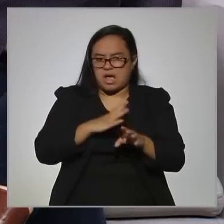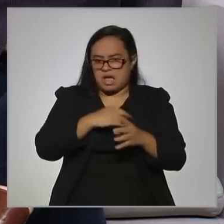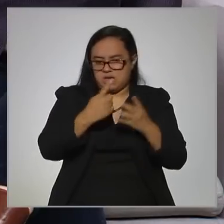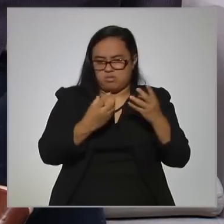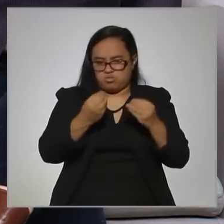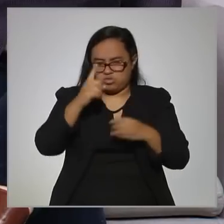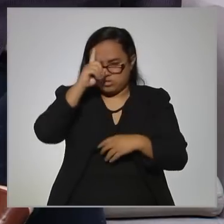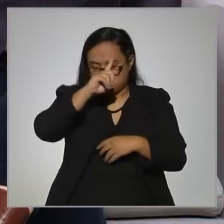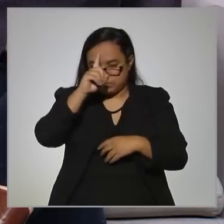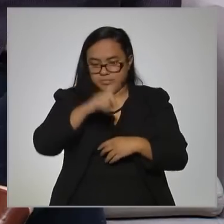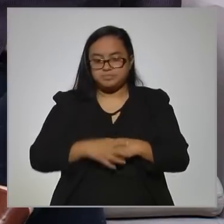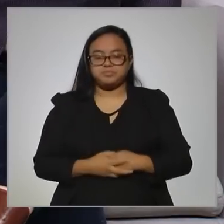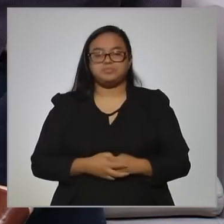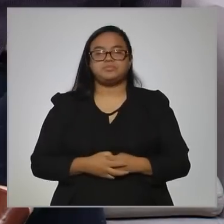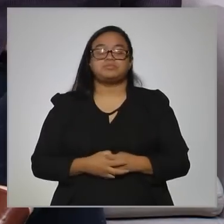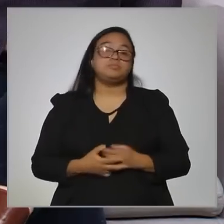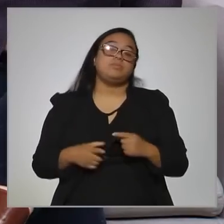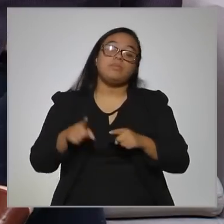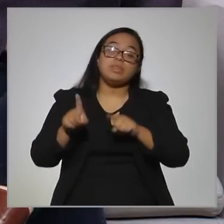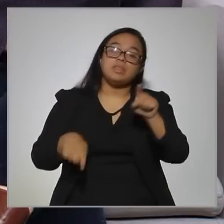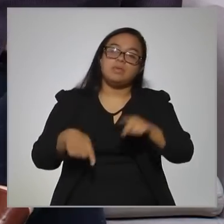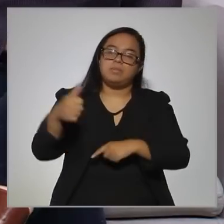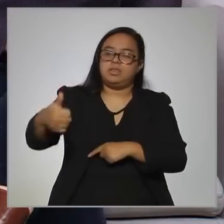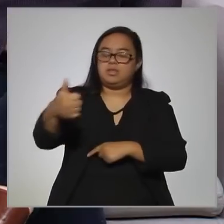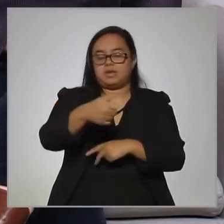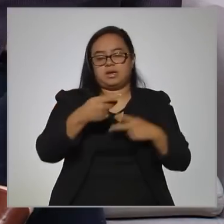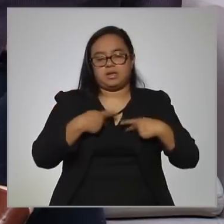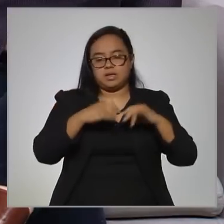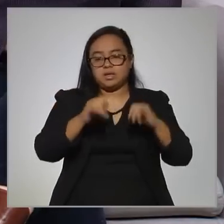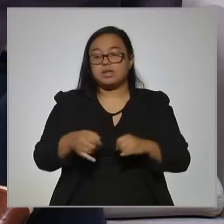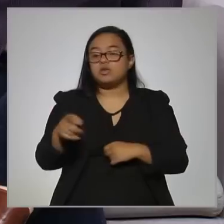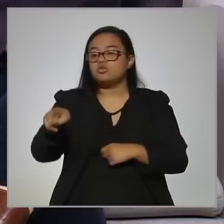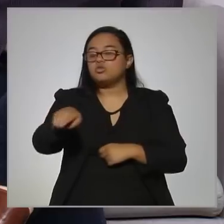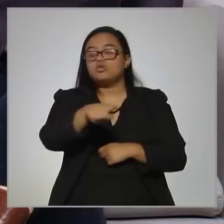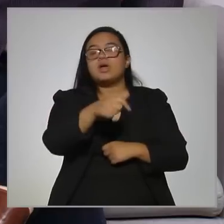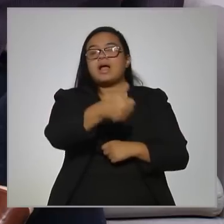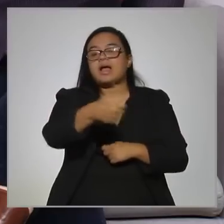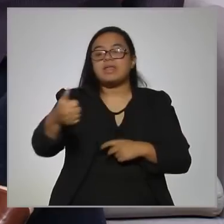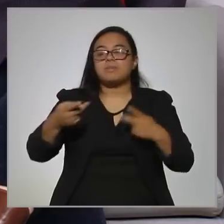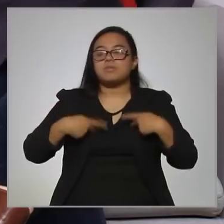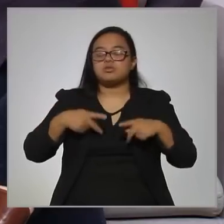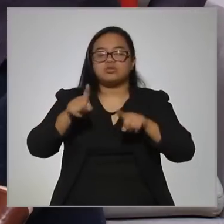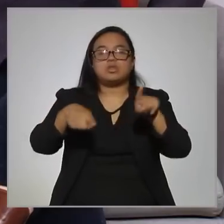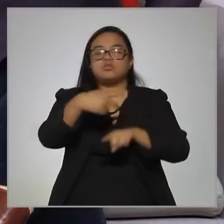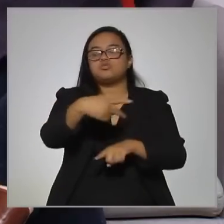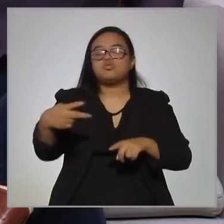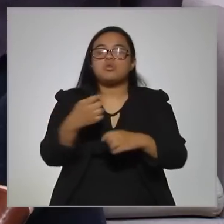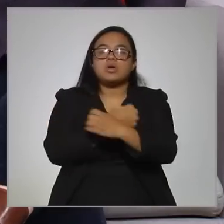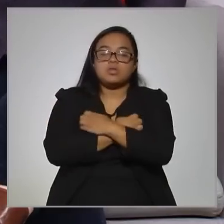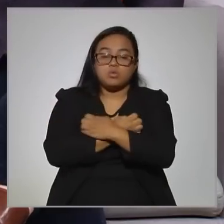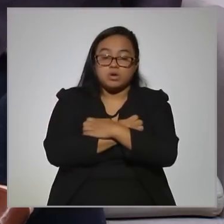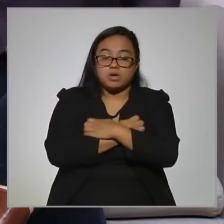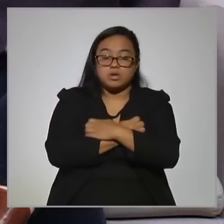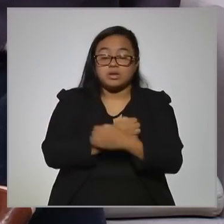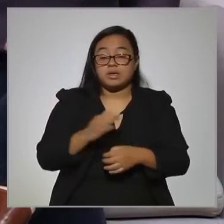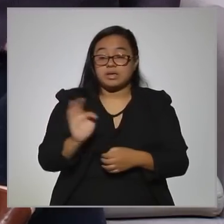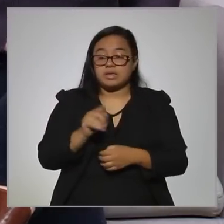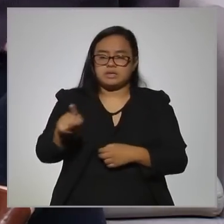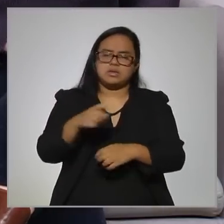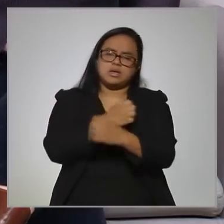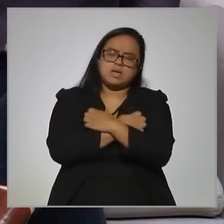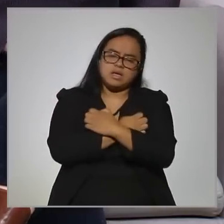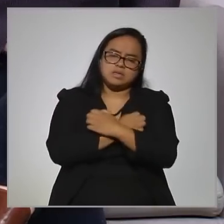maneras, ¿no? Sí, depende de cada individuo, depende de su educación también, si se educó en una